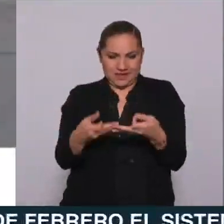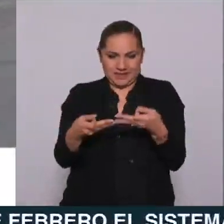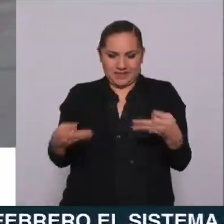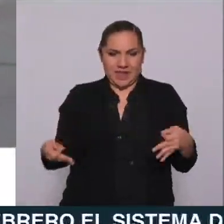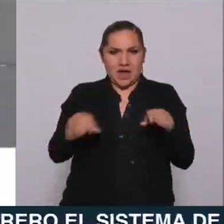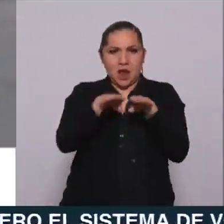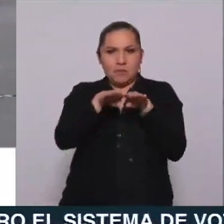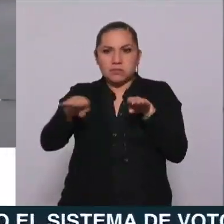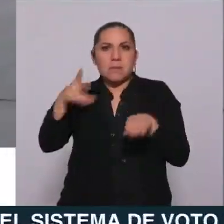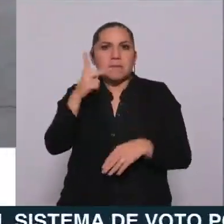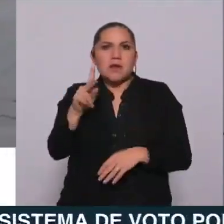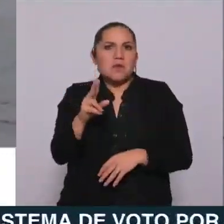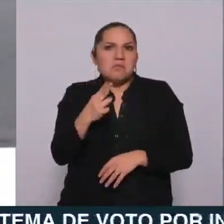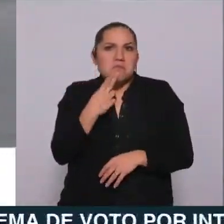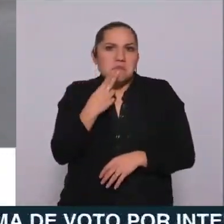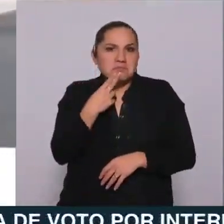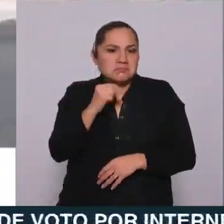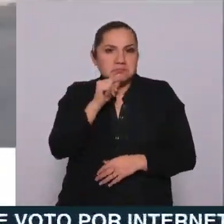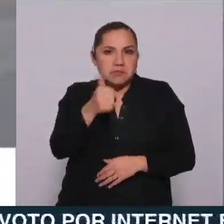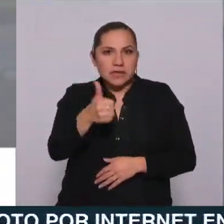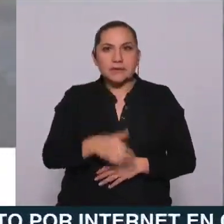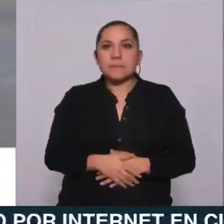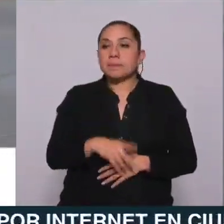6 meses, 8 meses,